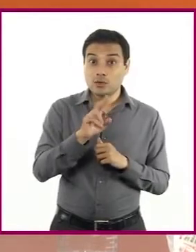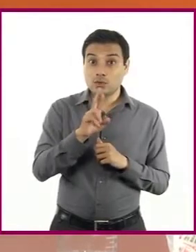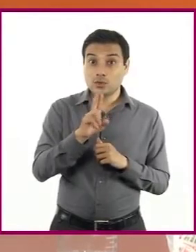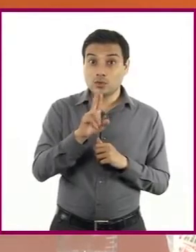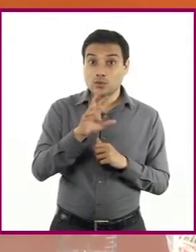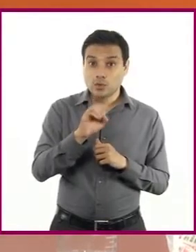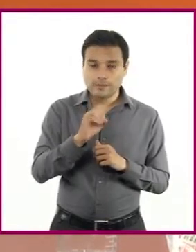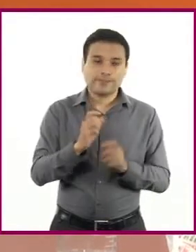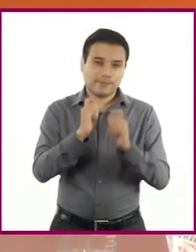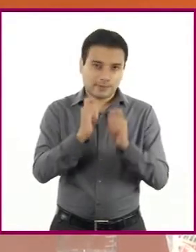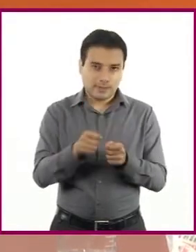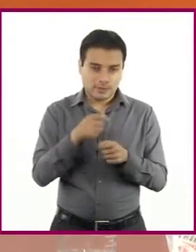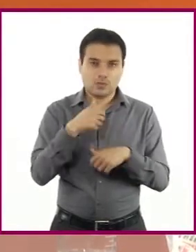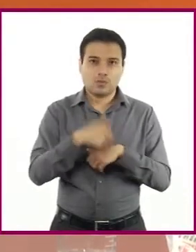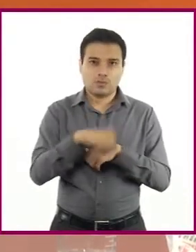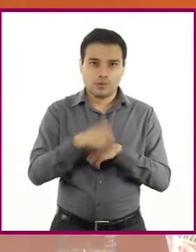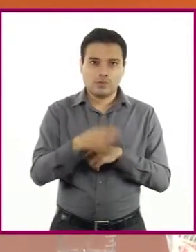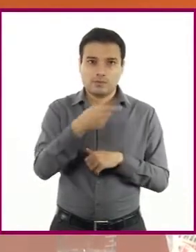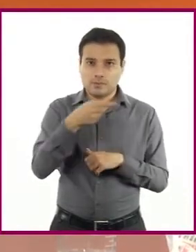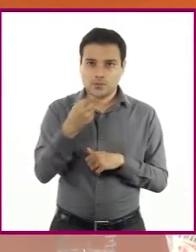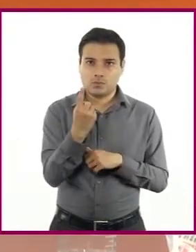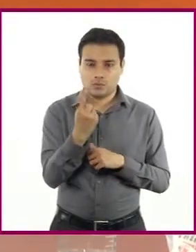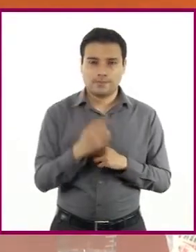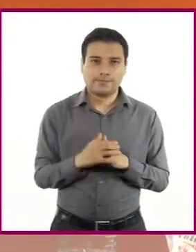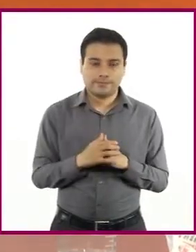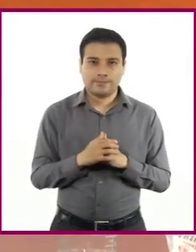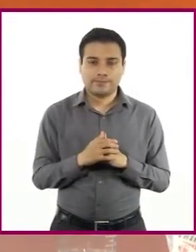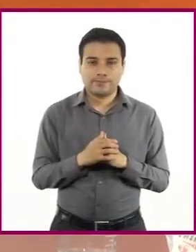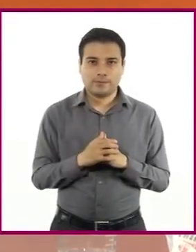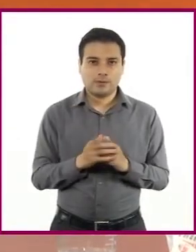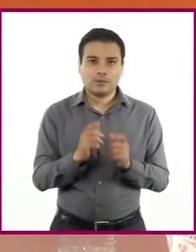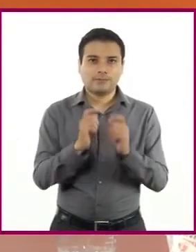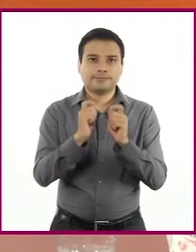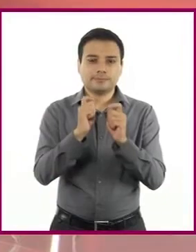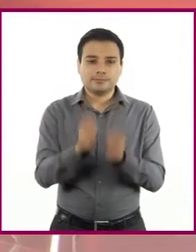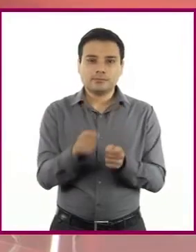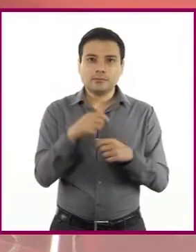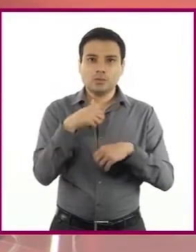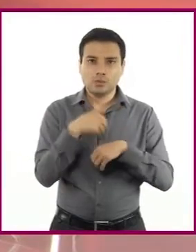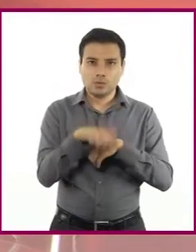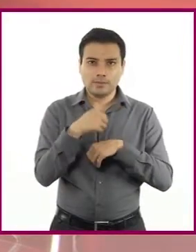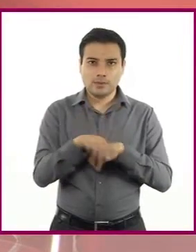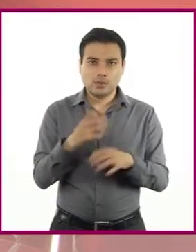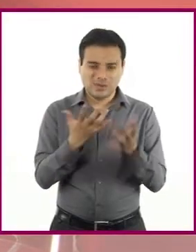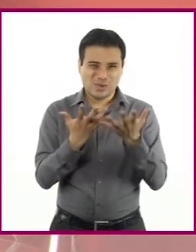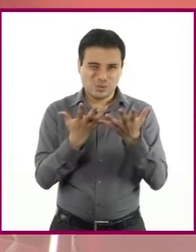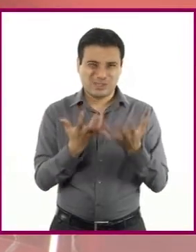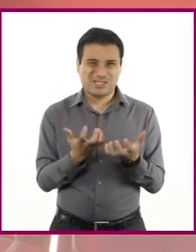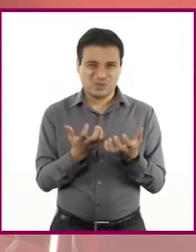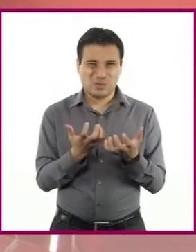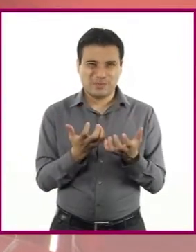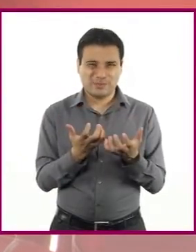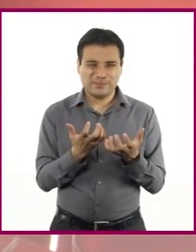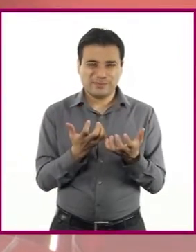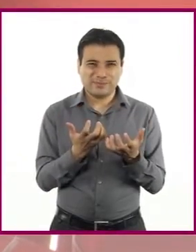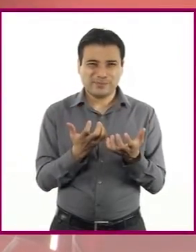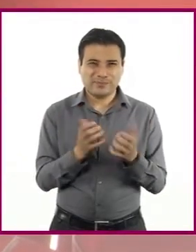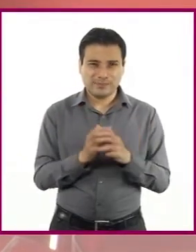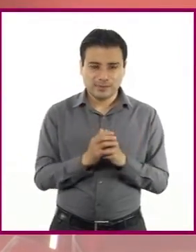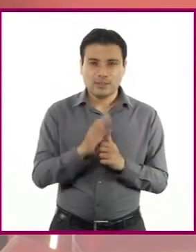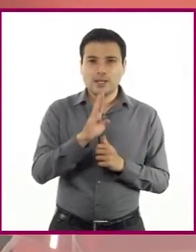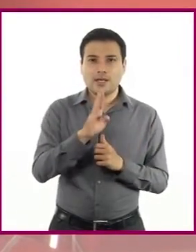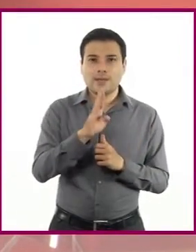asigna un valor de menos 1. El número de oxidación de los elementos que se encuentran en estado basal o